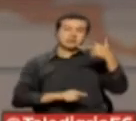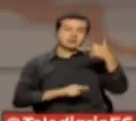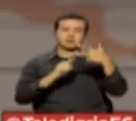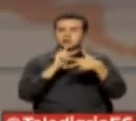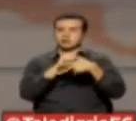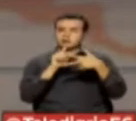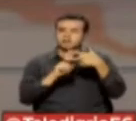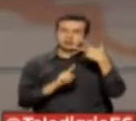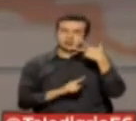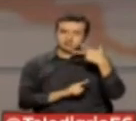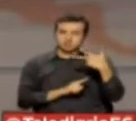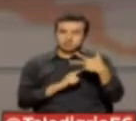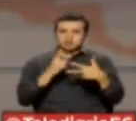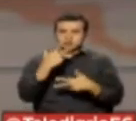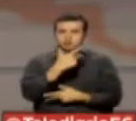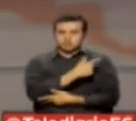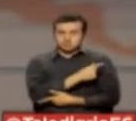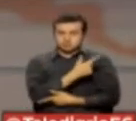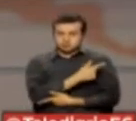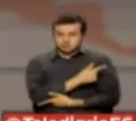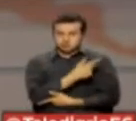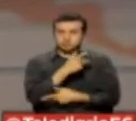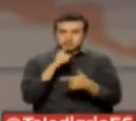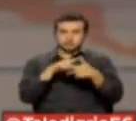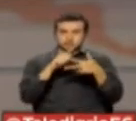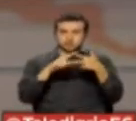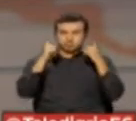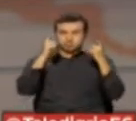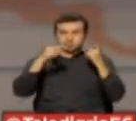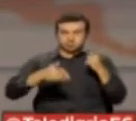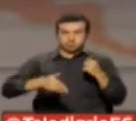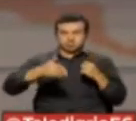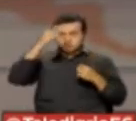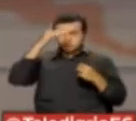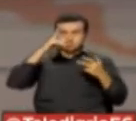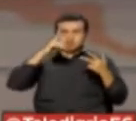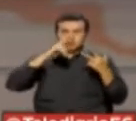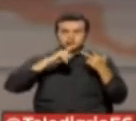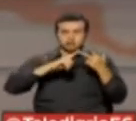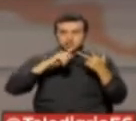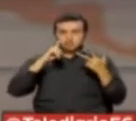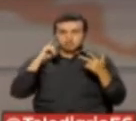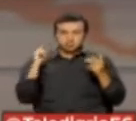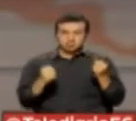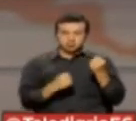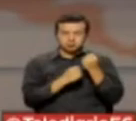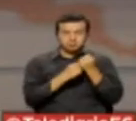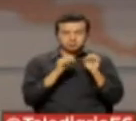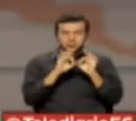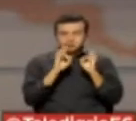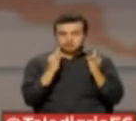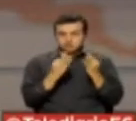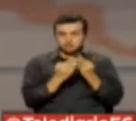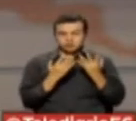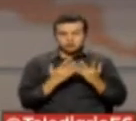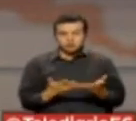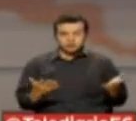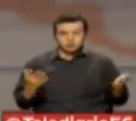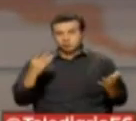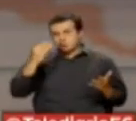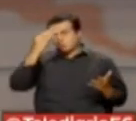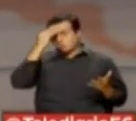suaves o vacunas control de crecimiento y desarrollo y acompañamiento familiar a través de